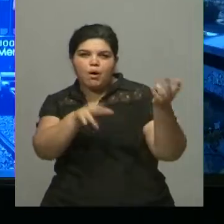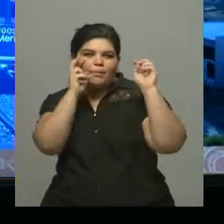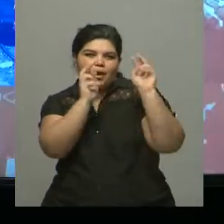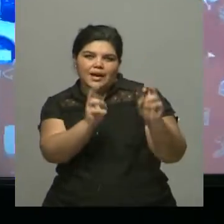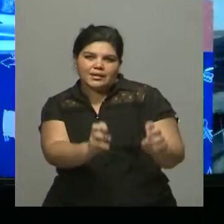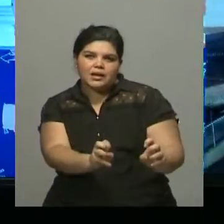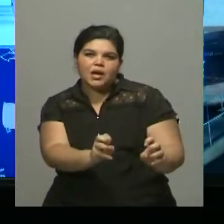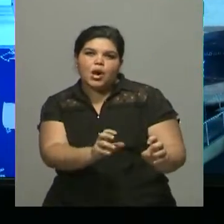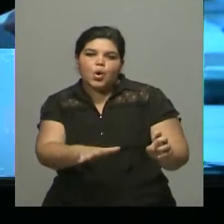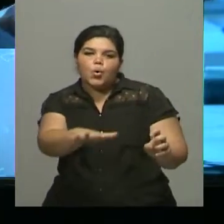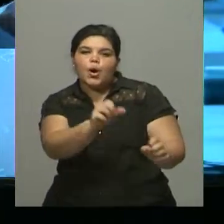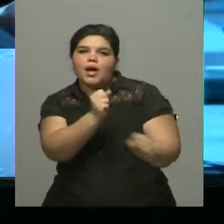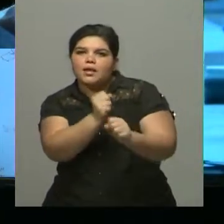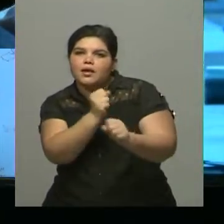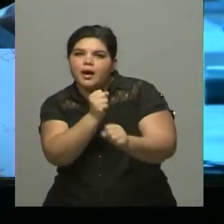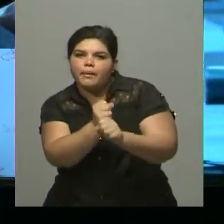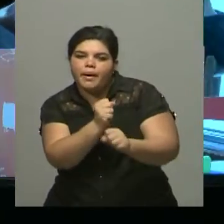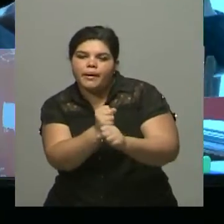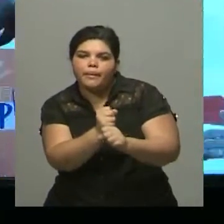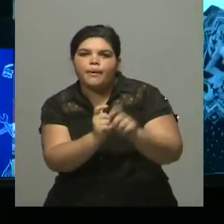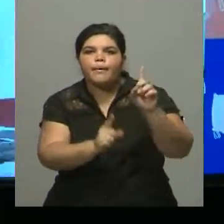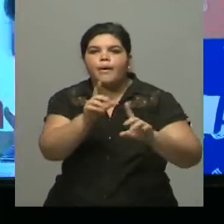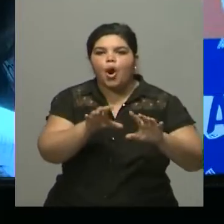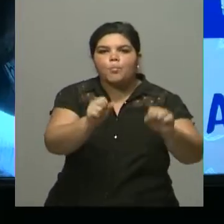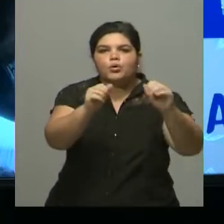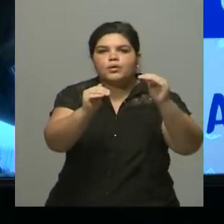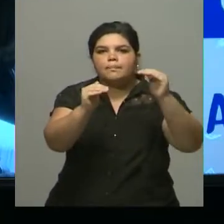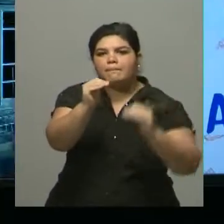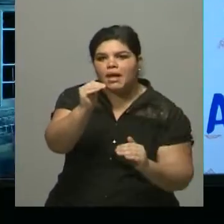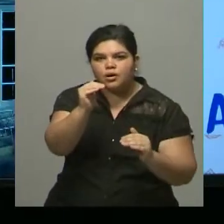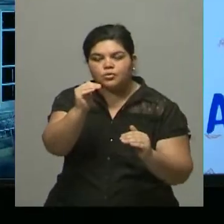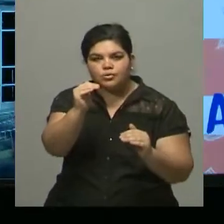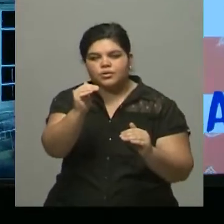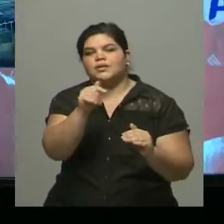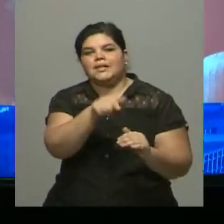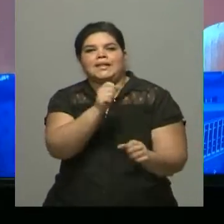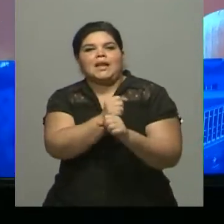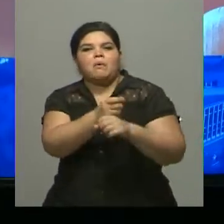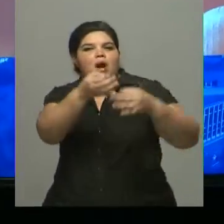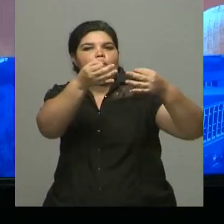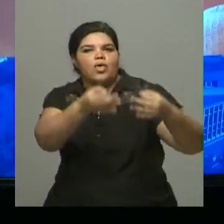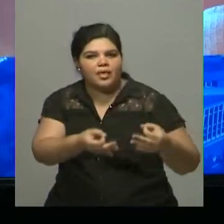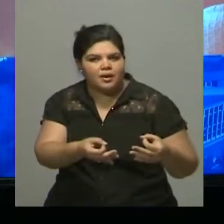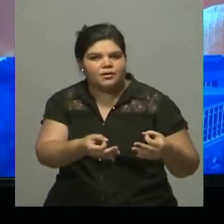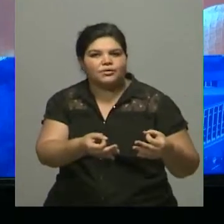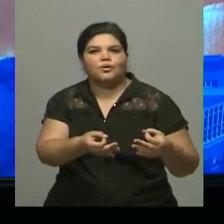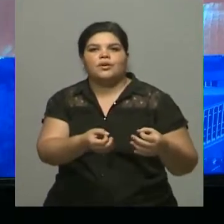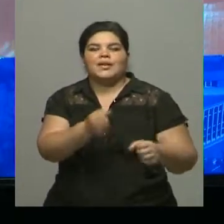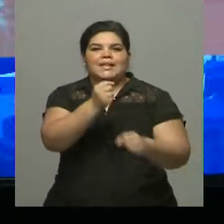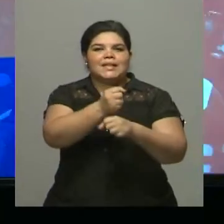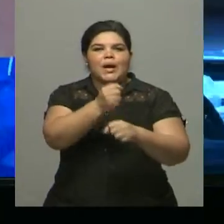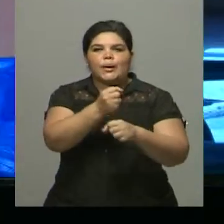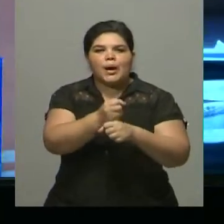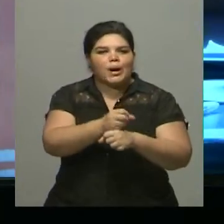trabajo tiene menos posibilidades, menos oportunidades de conseguir un trabajo digno, que tenga todo el